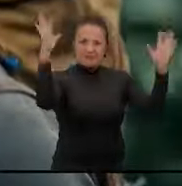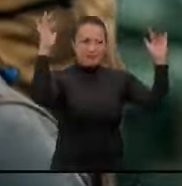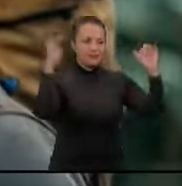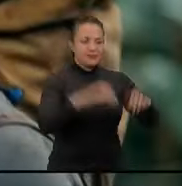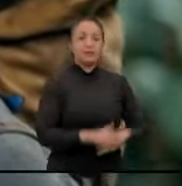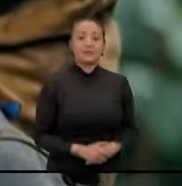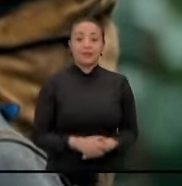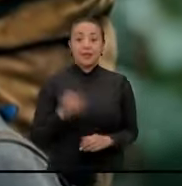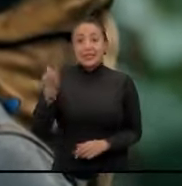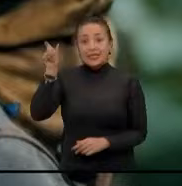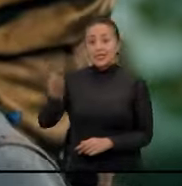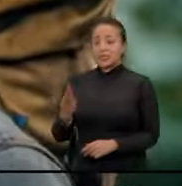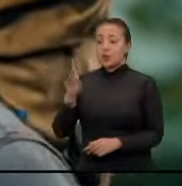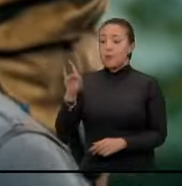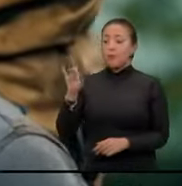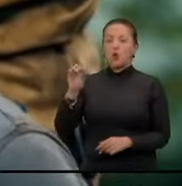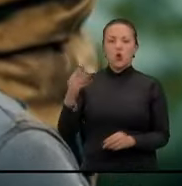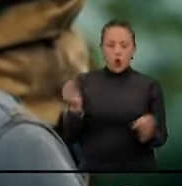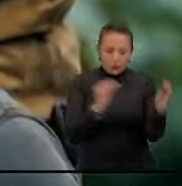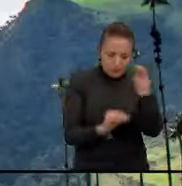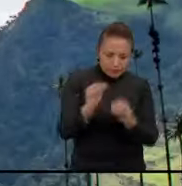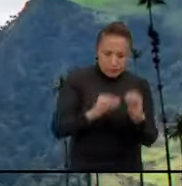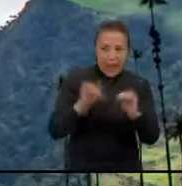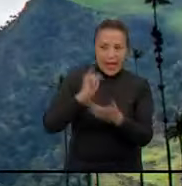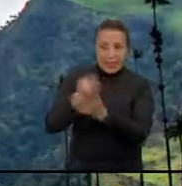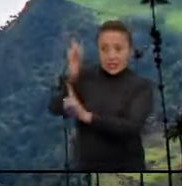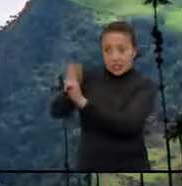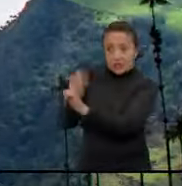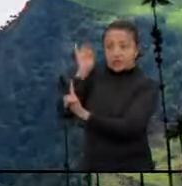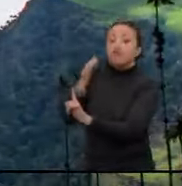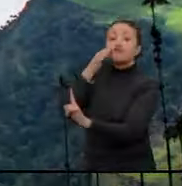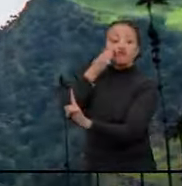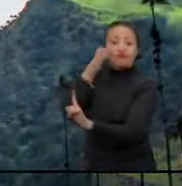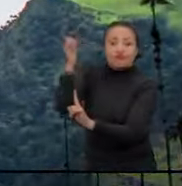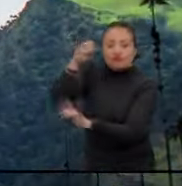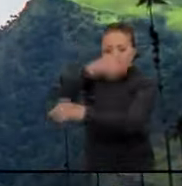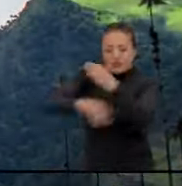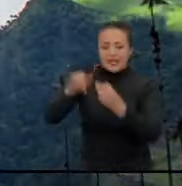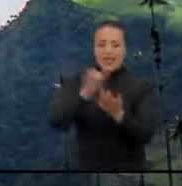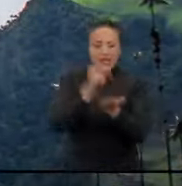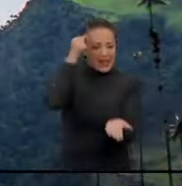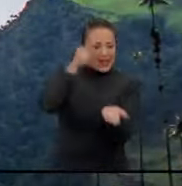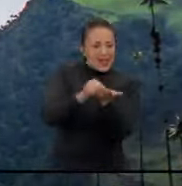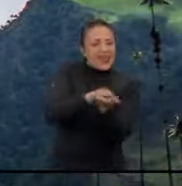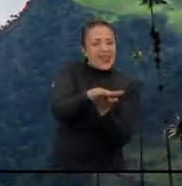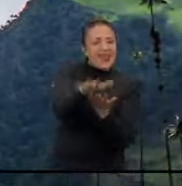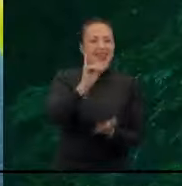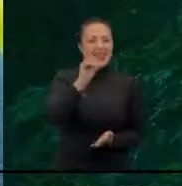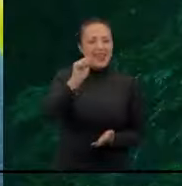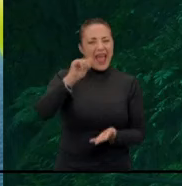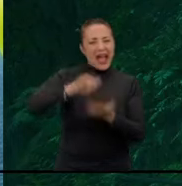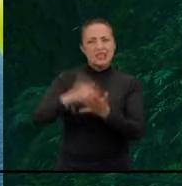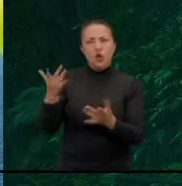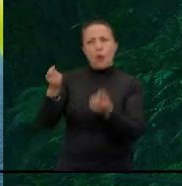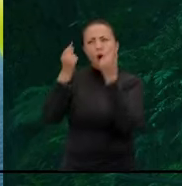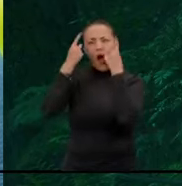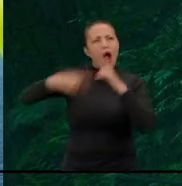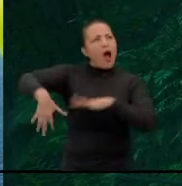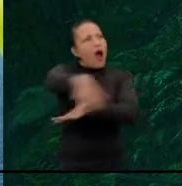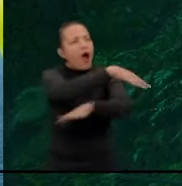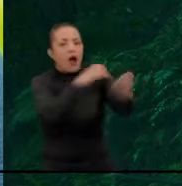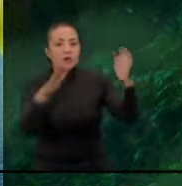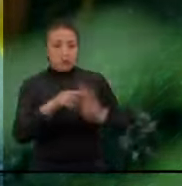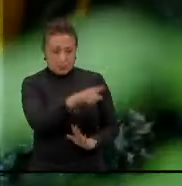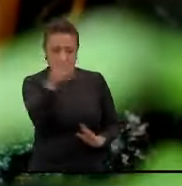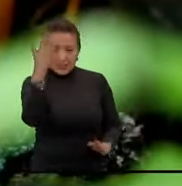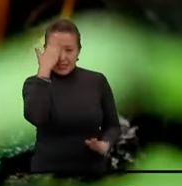Bruno ha sido creado con herramientas de inteligencia artificial para ayudarnos a comprender los desafíos ambientales de este siglo. ¿Sabían que la rana más